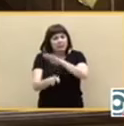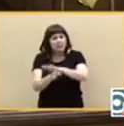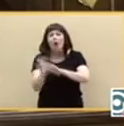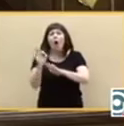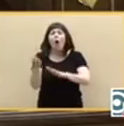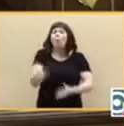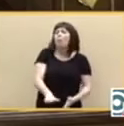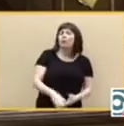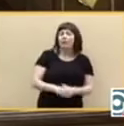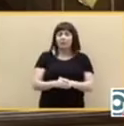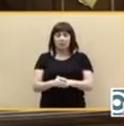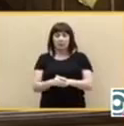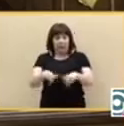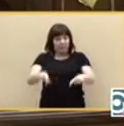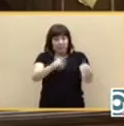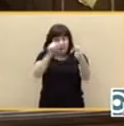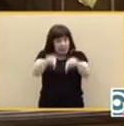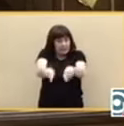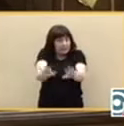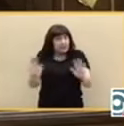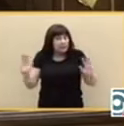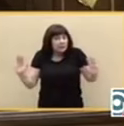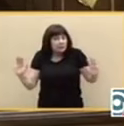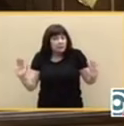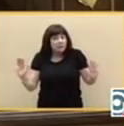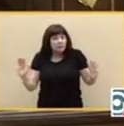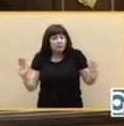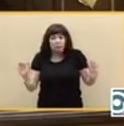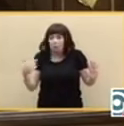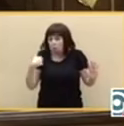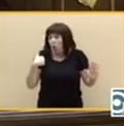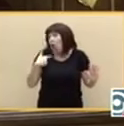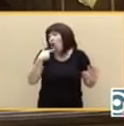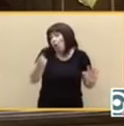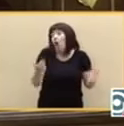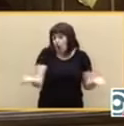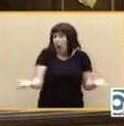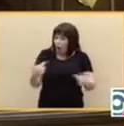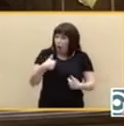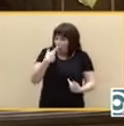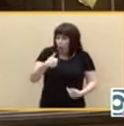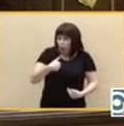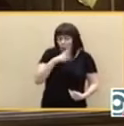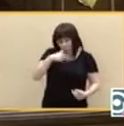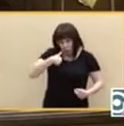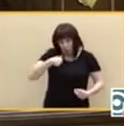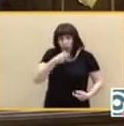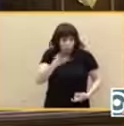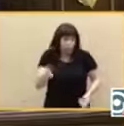tener hoy. Porque yo lo digo porque tengo la palabra, justamente.